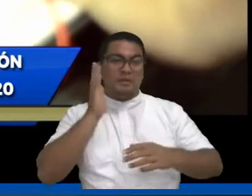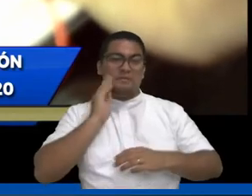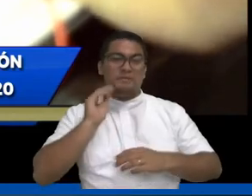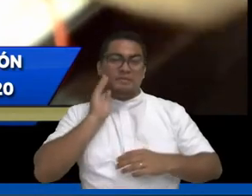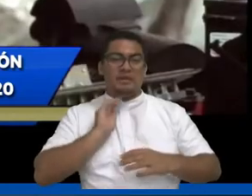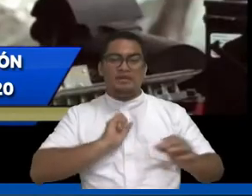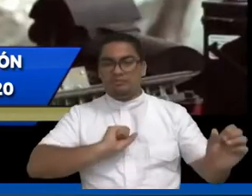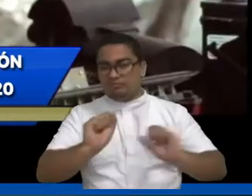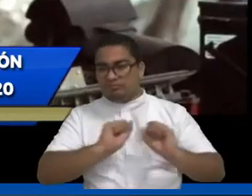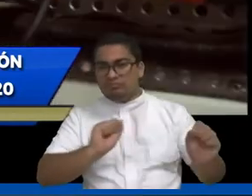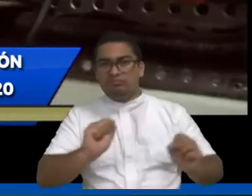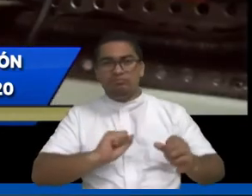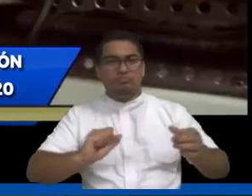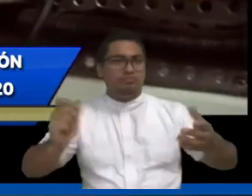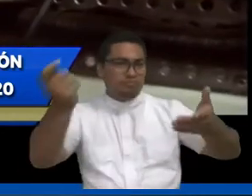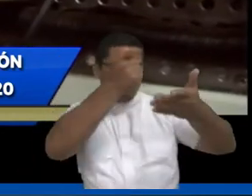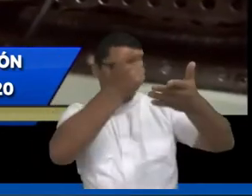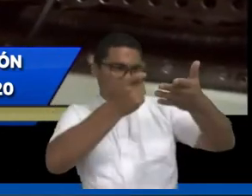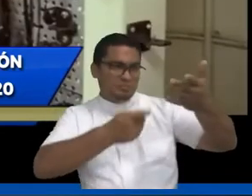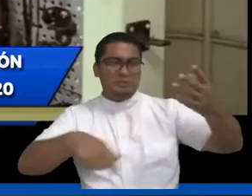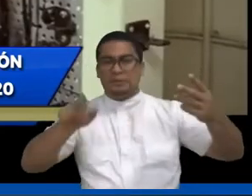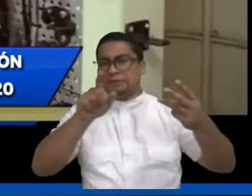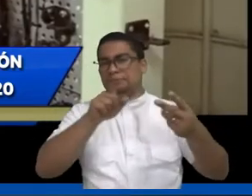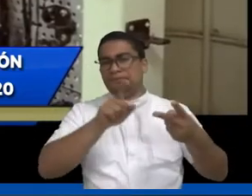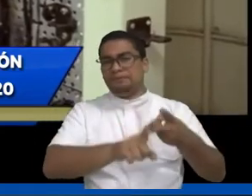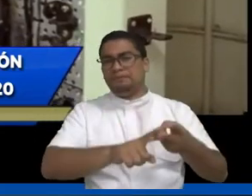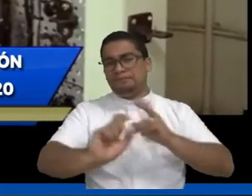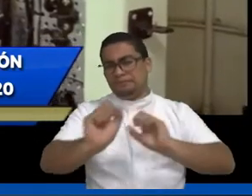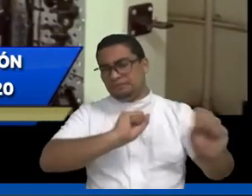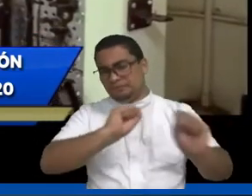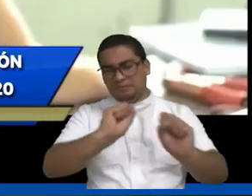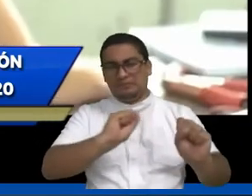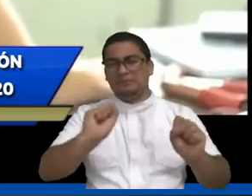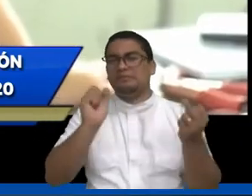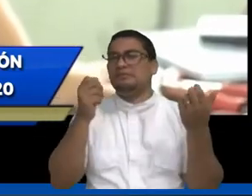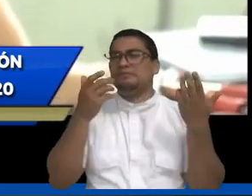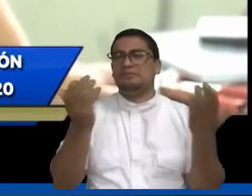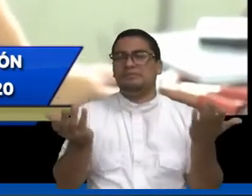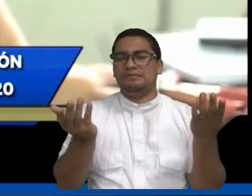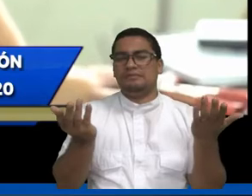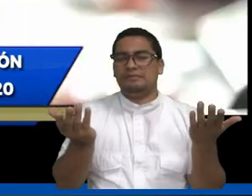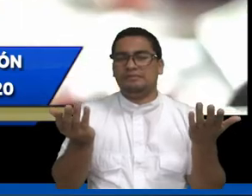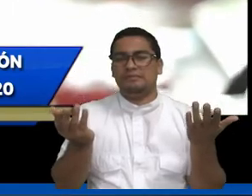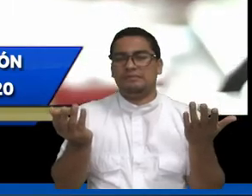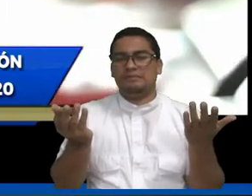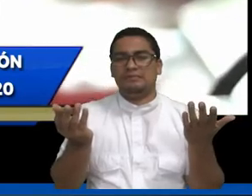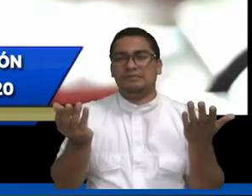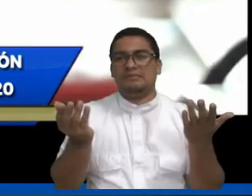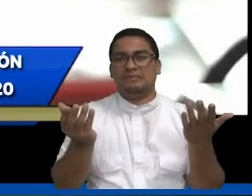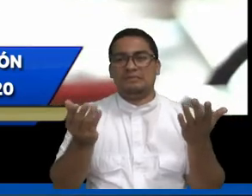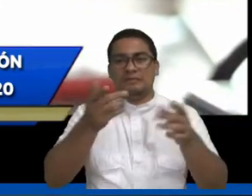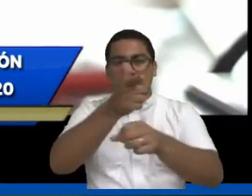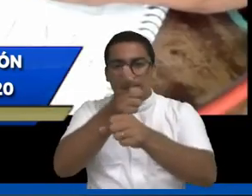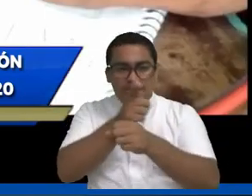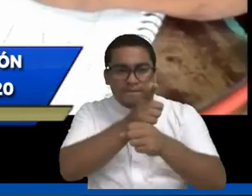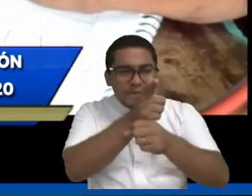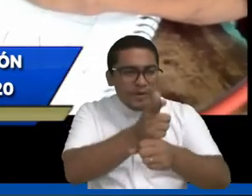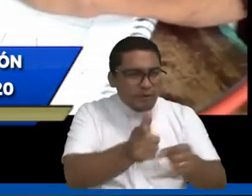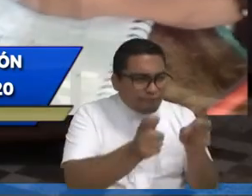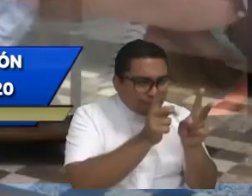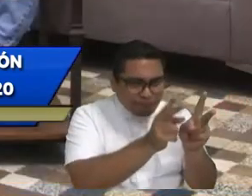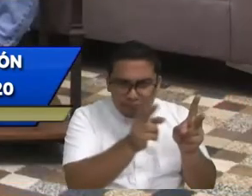habilidades para el diseño gráfico habilidades para la edición pues audiovisual